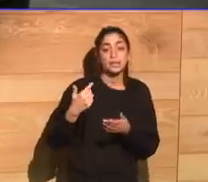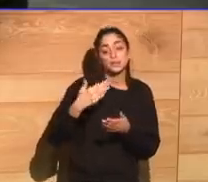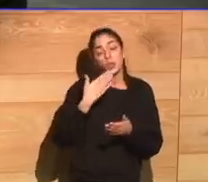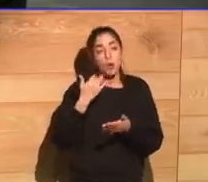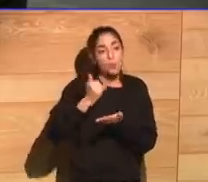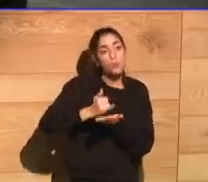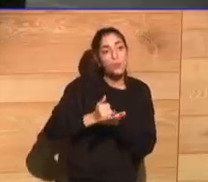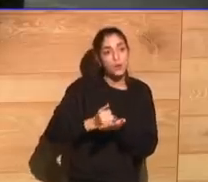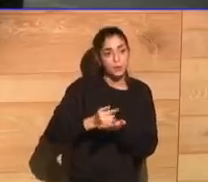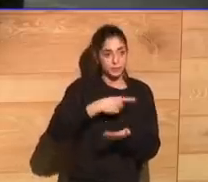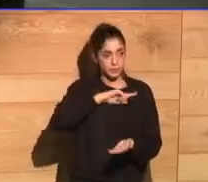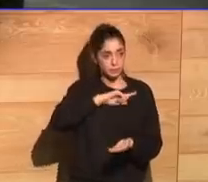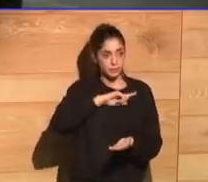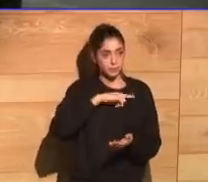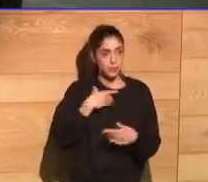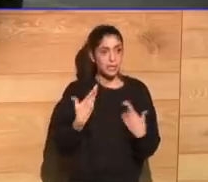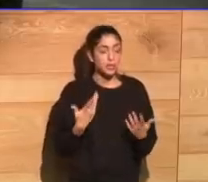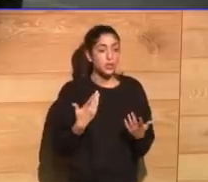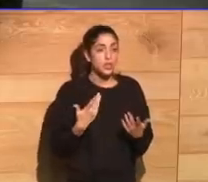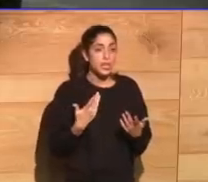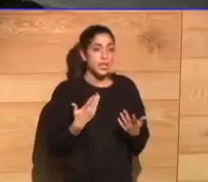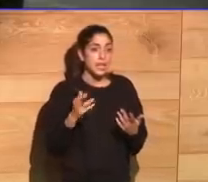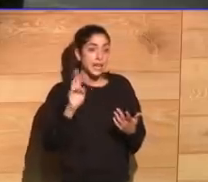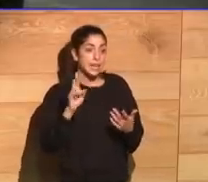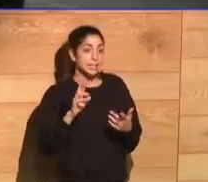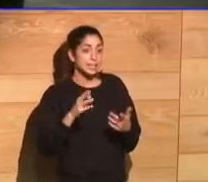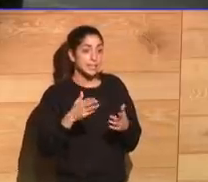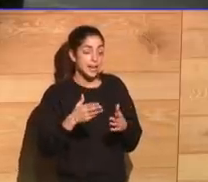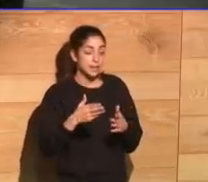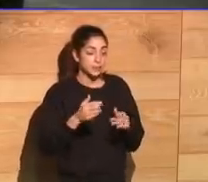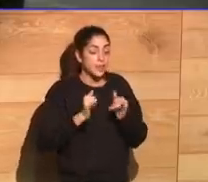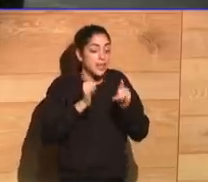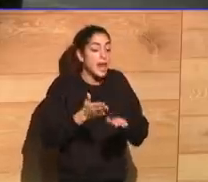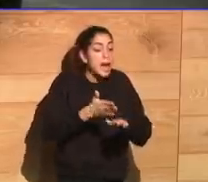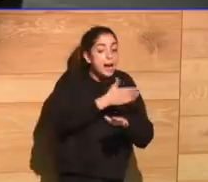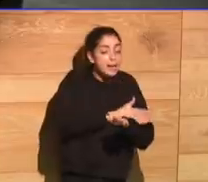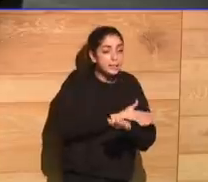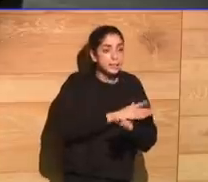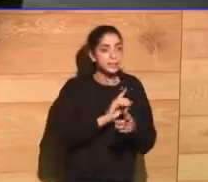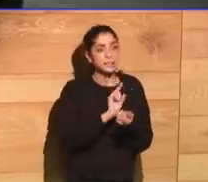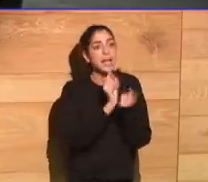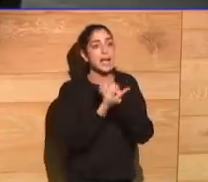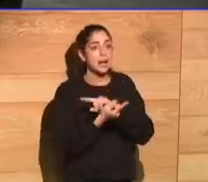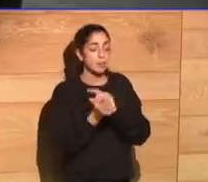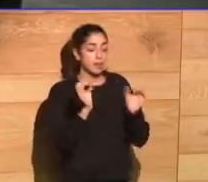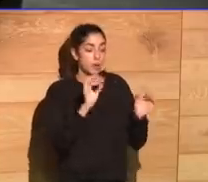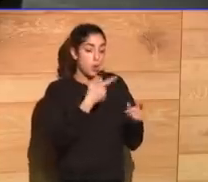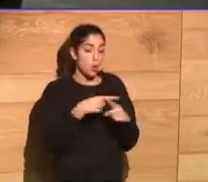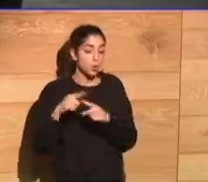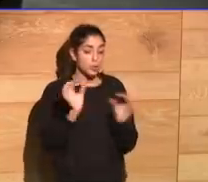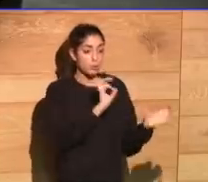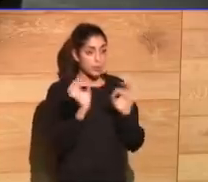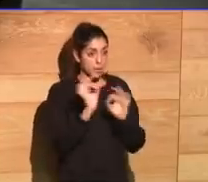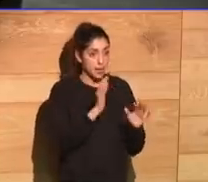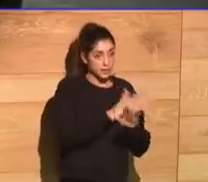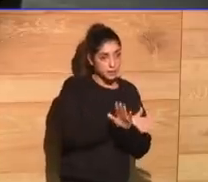no. Sí, porque Rodrigo, tú decías antes, la llegada de Richard Donner cambia todo lo que se ha preparado hasta ahora, y Richard Donner siempre ha